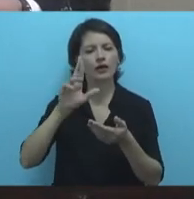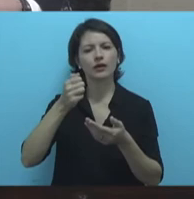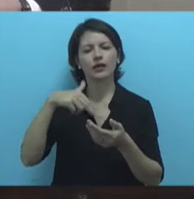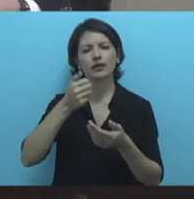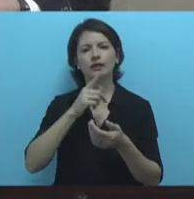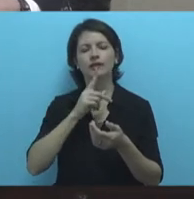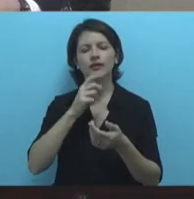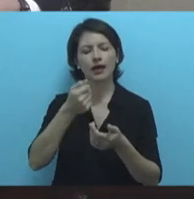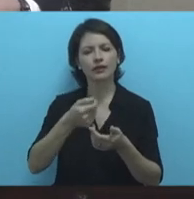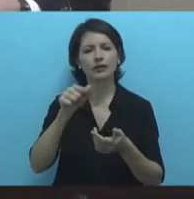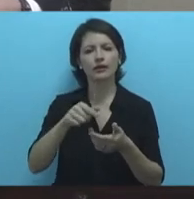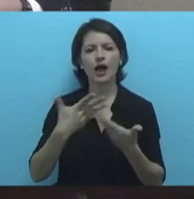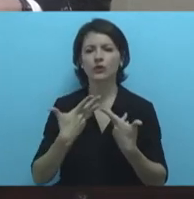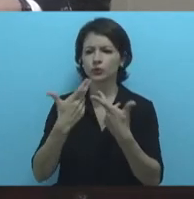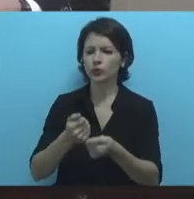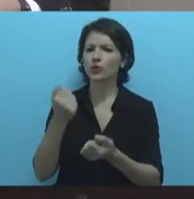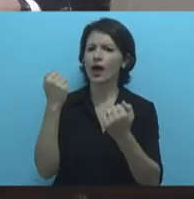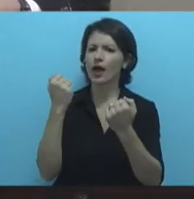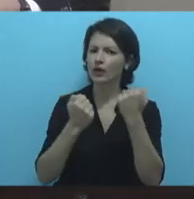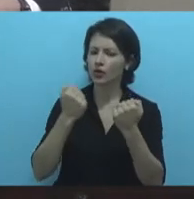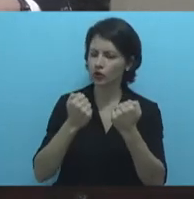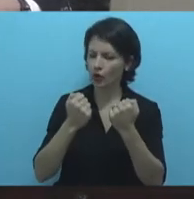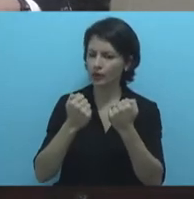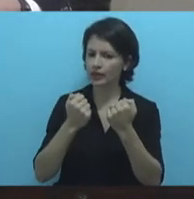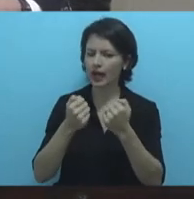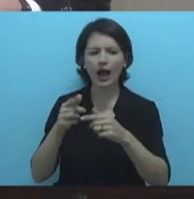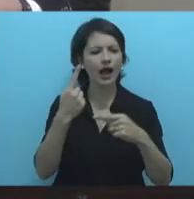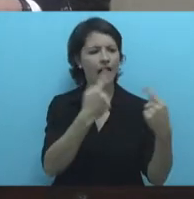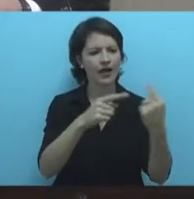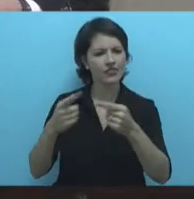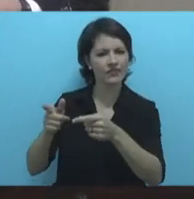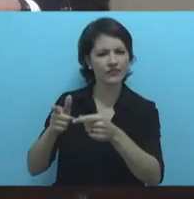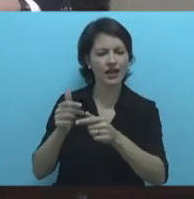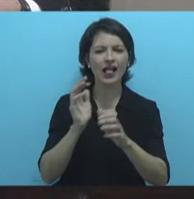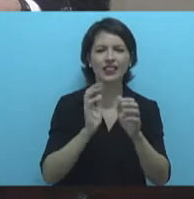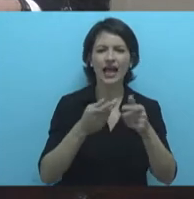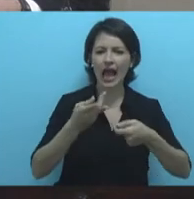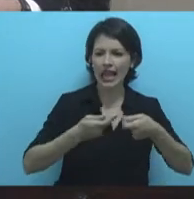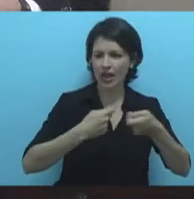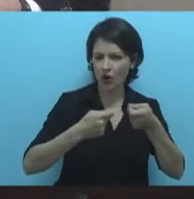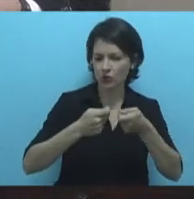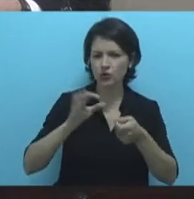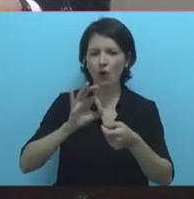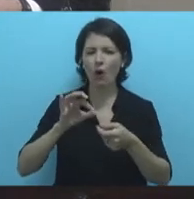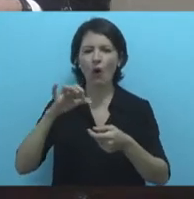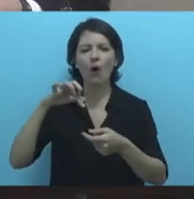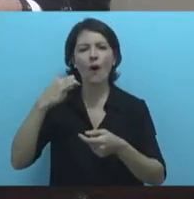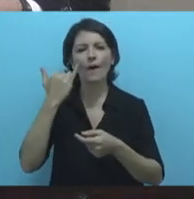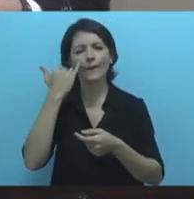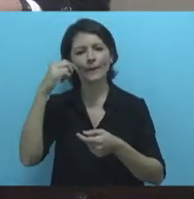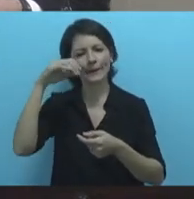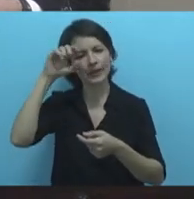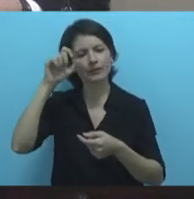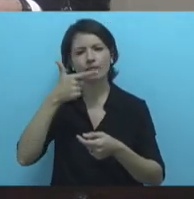se establecen las pautas para brindar asistencia económica financiera a emprendedores comercios y pymes santafesinas para que puedan implementar